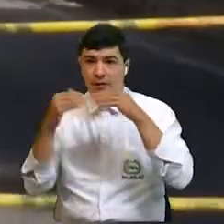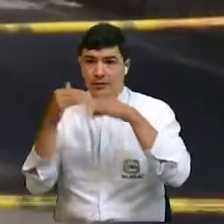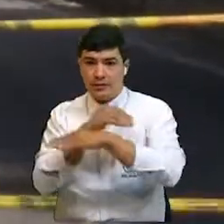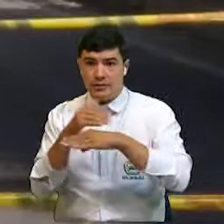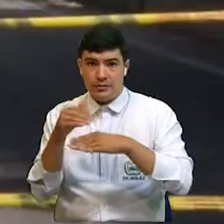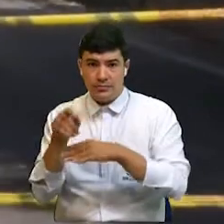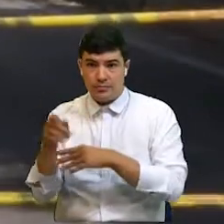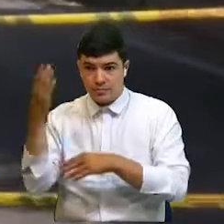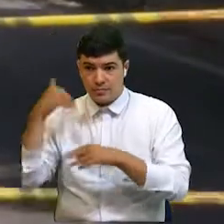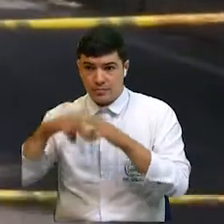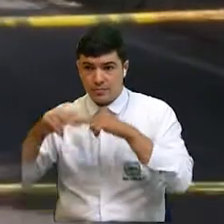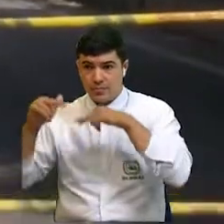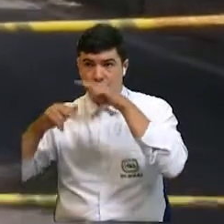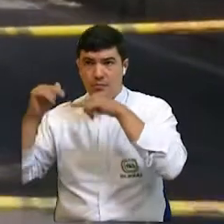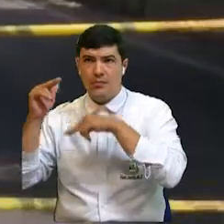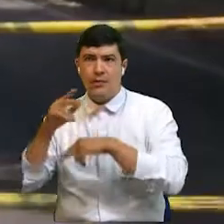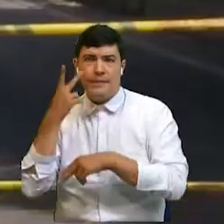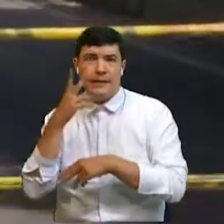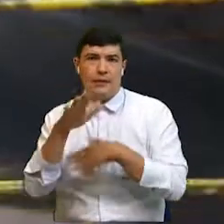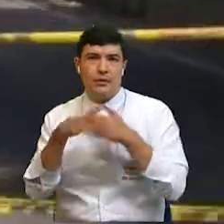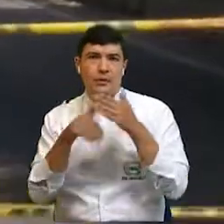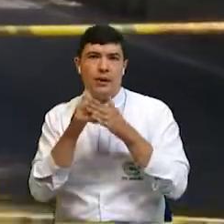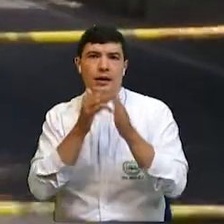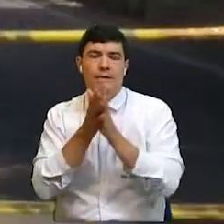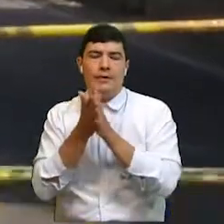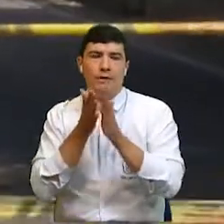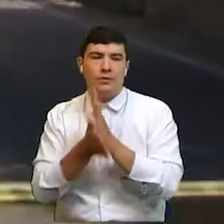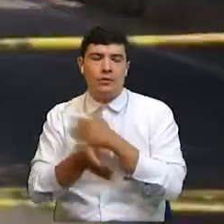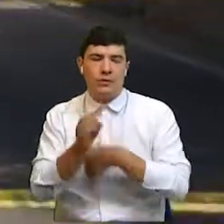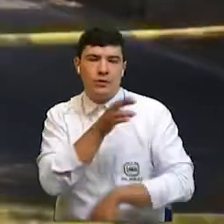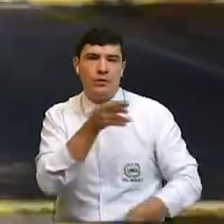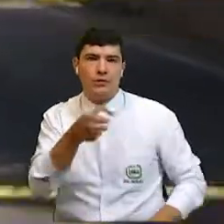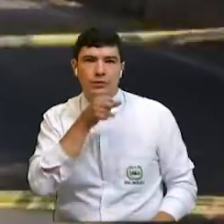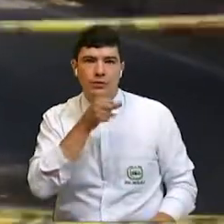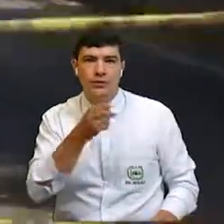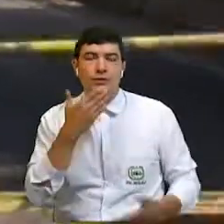pocas semanas. Esta es toda la información por el momento desde San Rafael. Pilar Velázquez, Oriente Noticias.